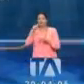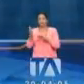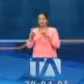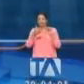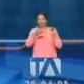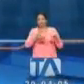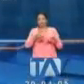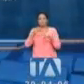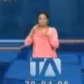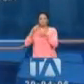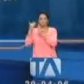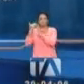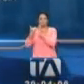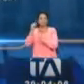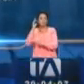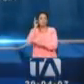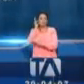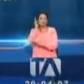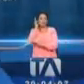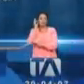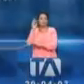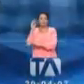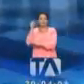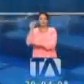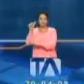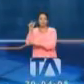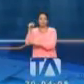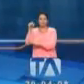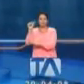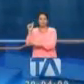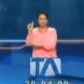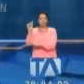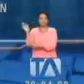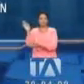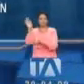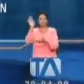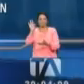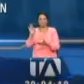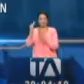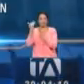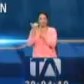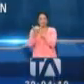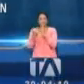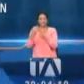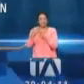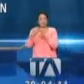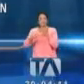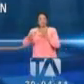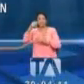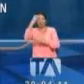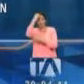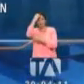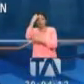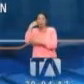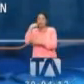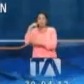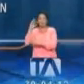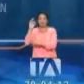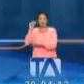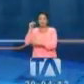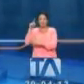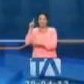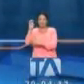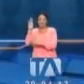Minería, Rosana Alvarado, ministra de Justicia, Fander Falconi al Ministerio de Educación o a la Secretaría de la